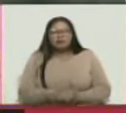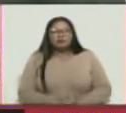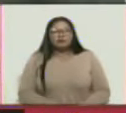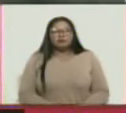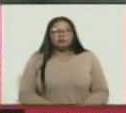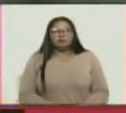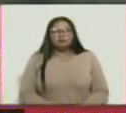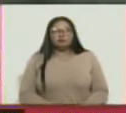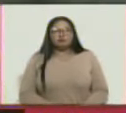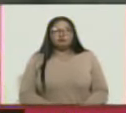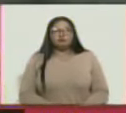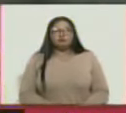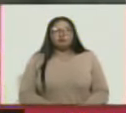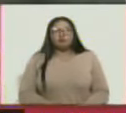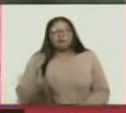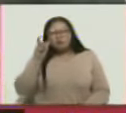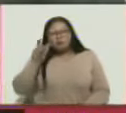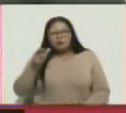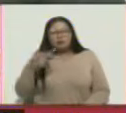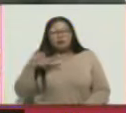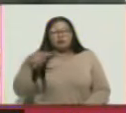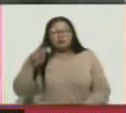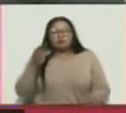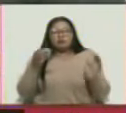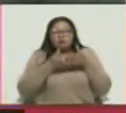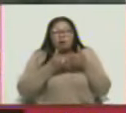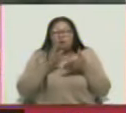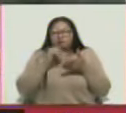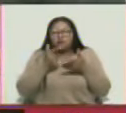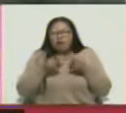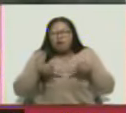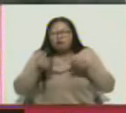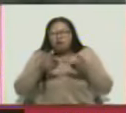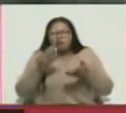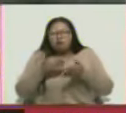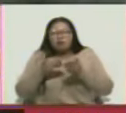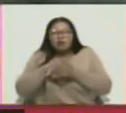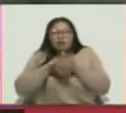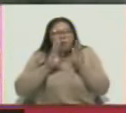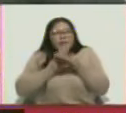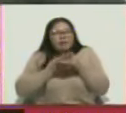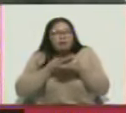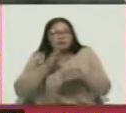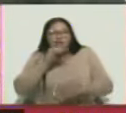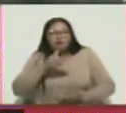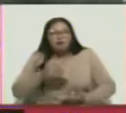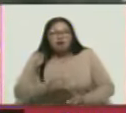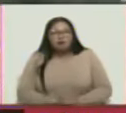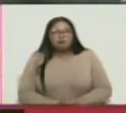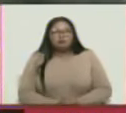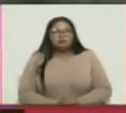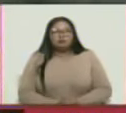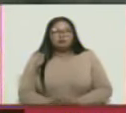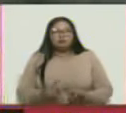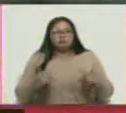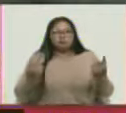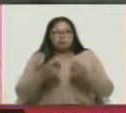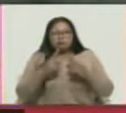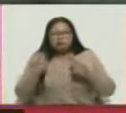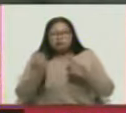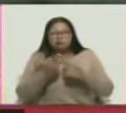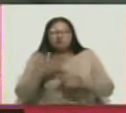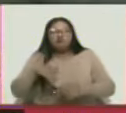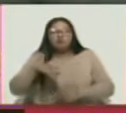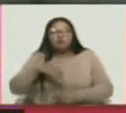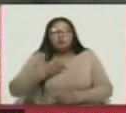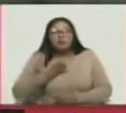La población de la Franja de Gaza tiene el lujo de refugiarse. No hay refugios en la Franja de Gaza. No hay búnkers, no hay trincheras. Donde la